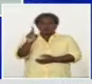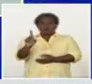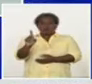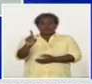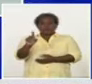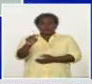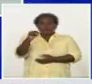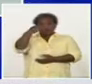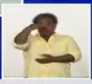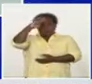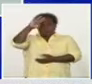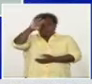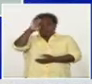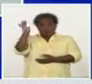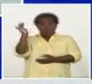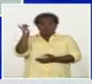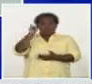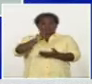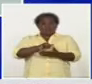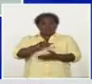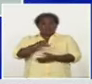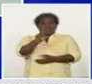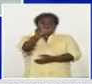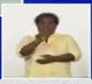cubano procedente de Italia.